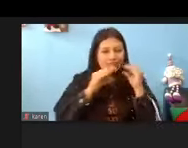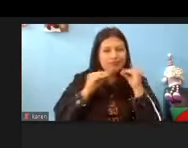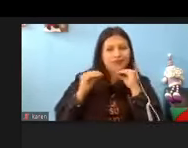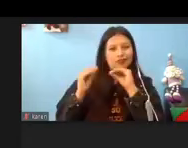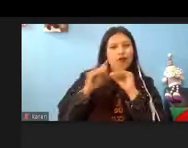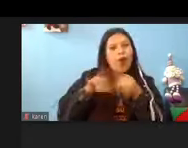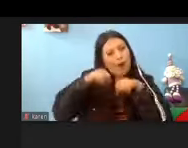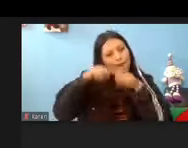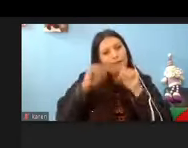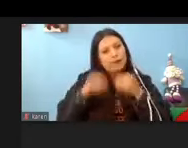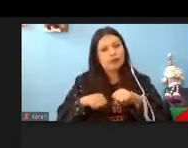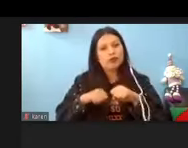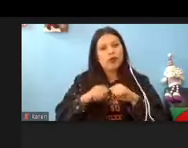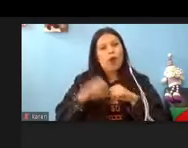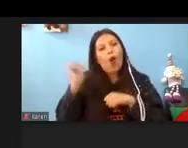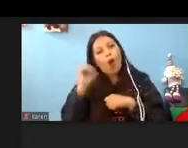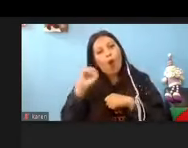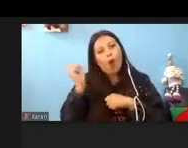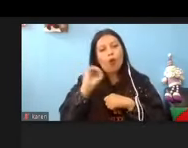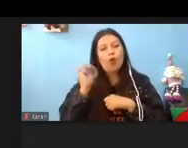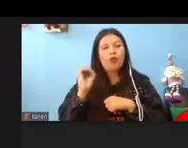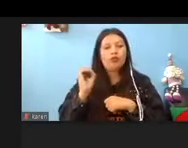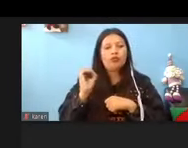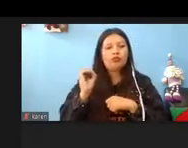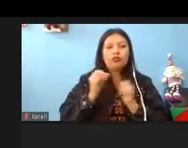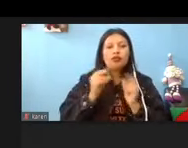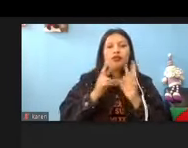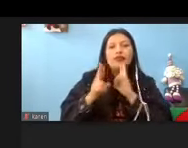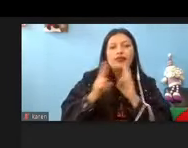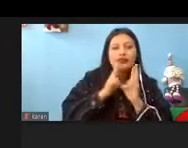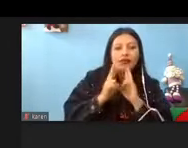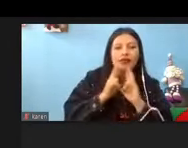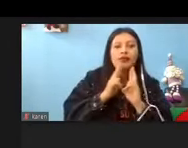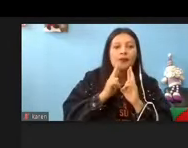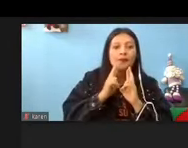las posibilidades o la relación pues,